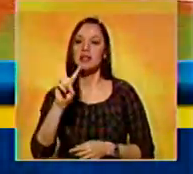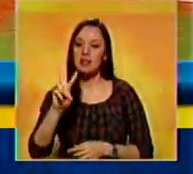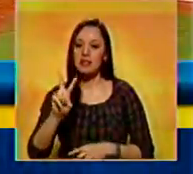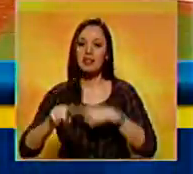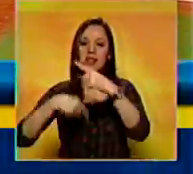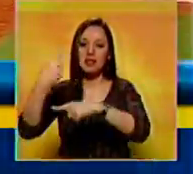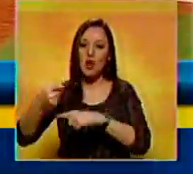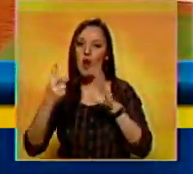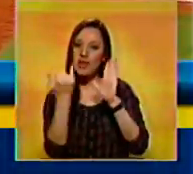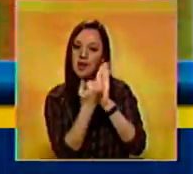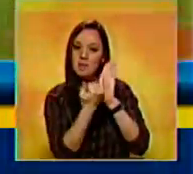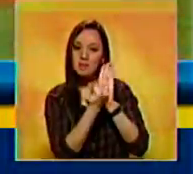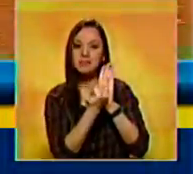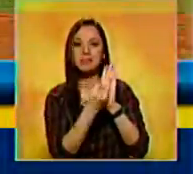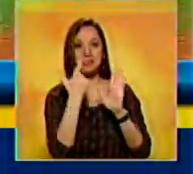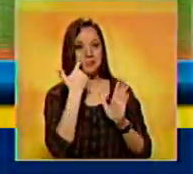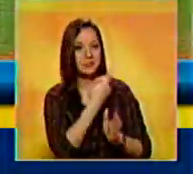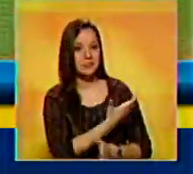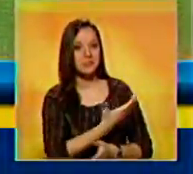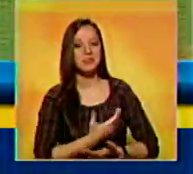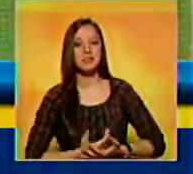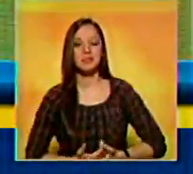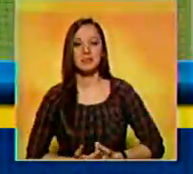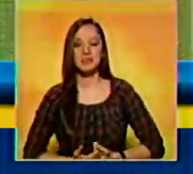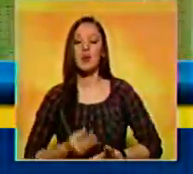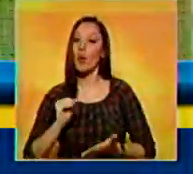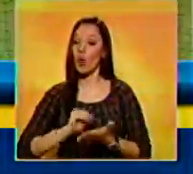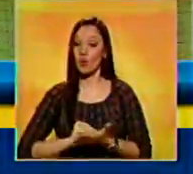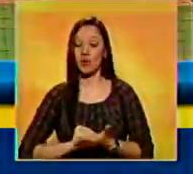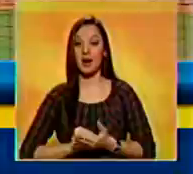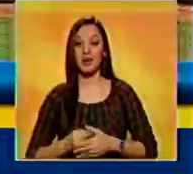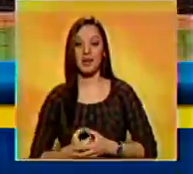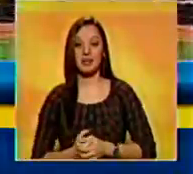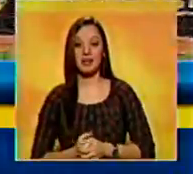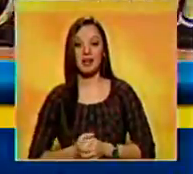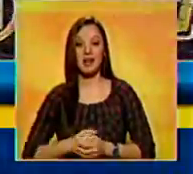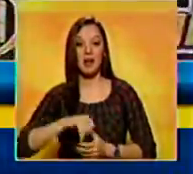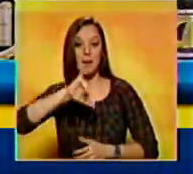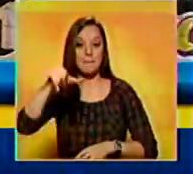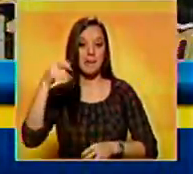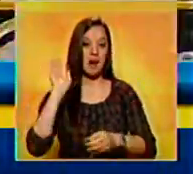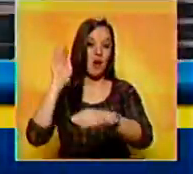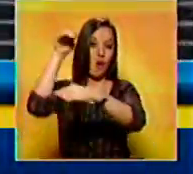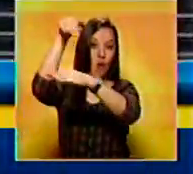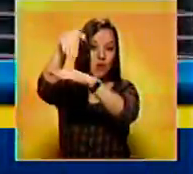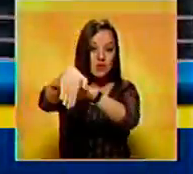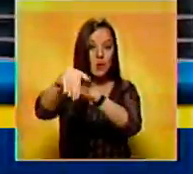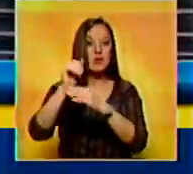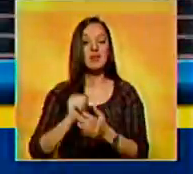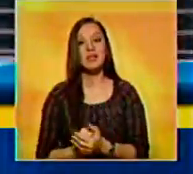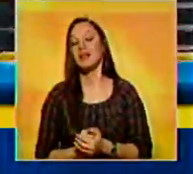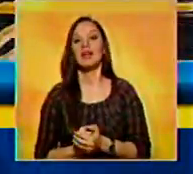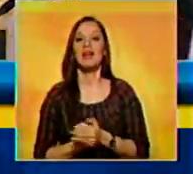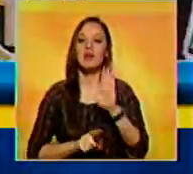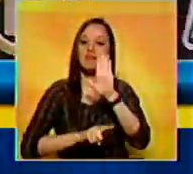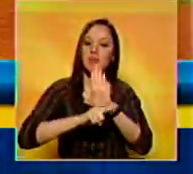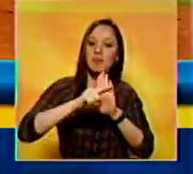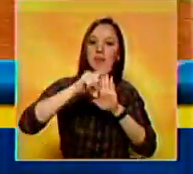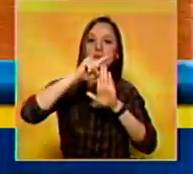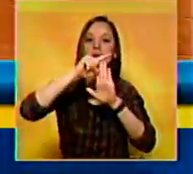episodios más tarde, el alemán Halterer aparecía de nuevo, esta vez para descargar su jonrón por el jardín central para ampliar la ventaja de los